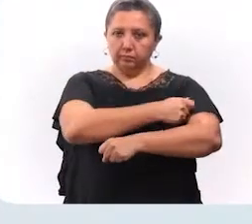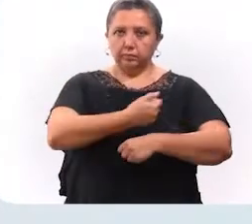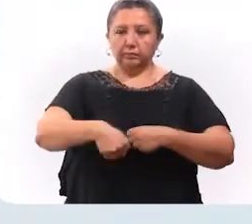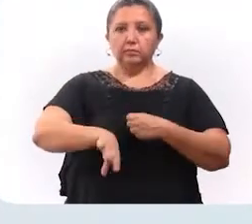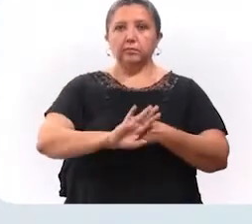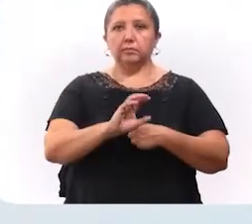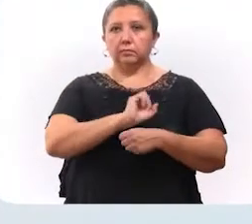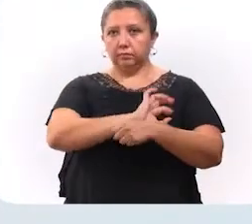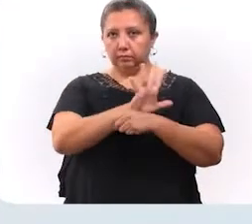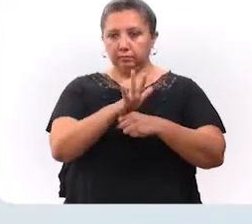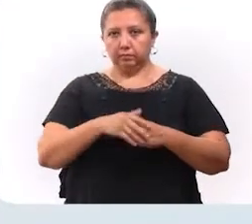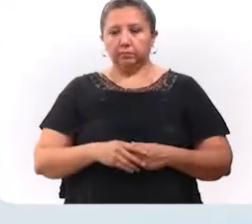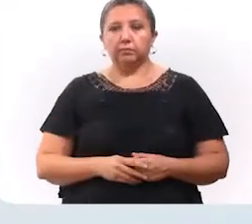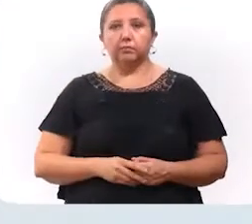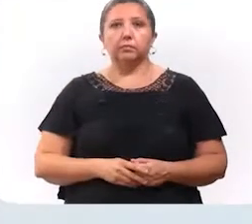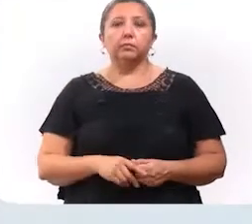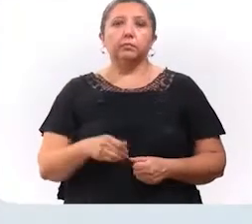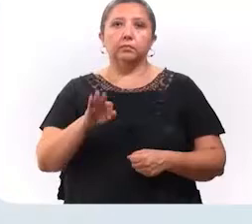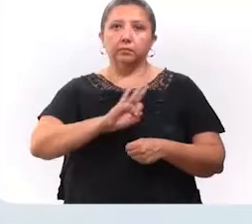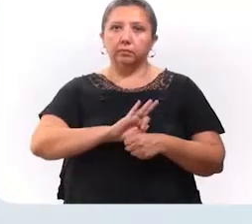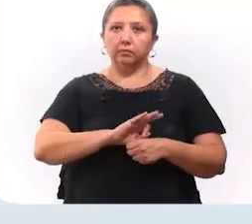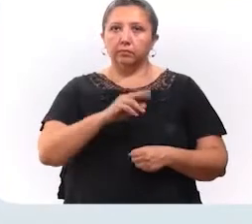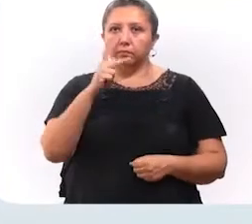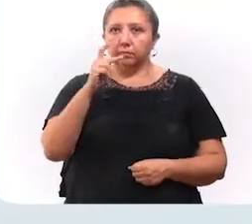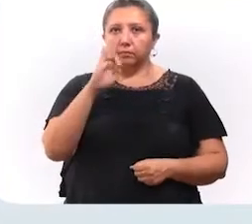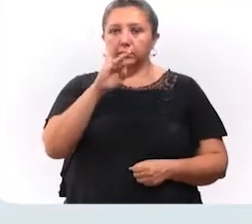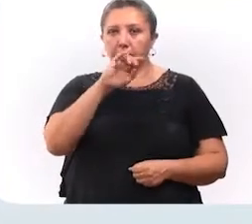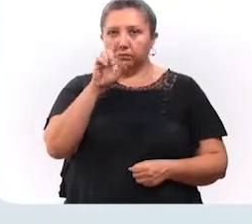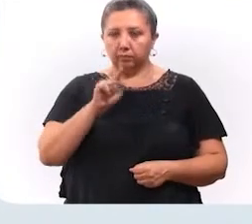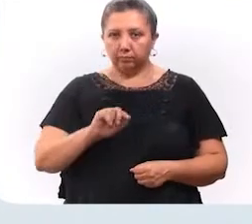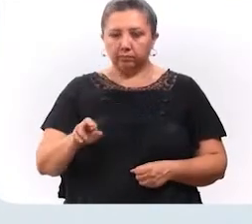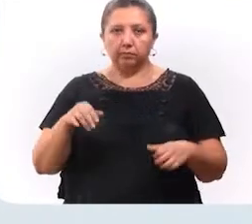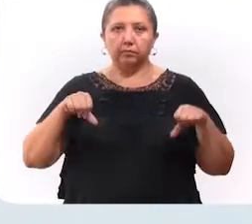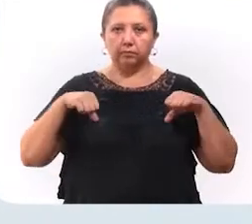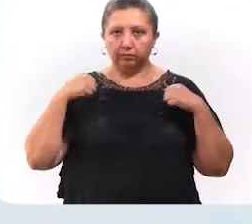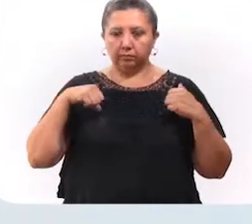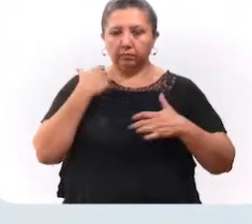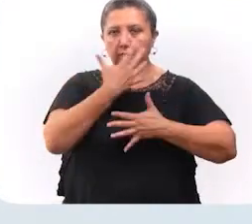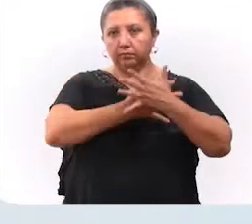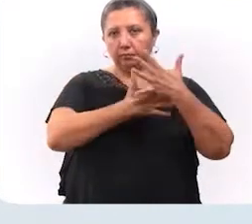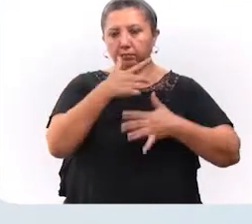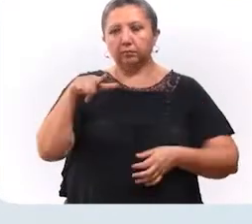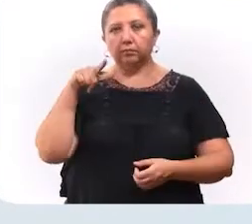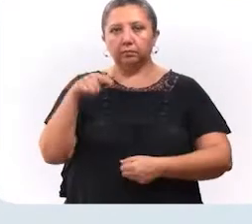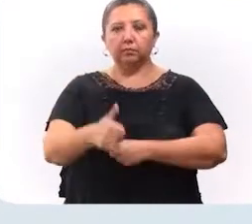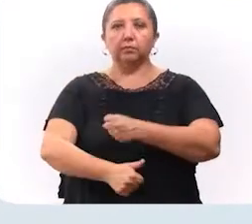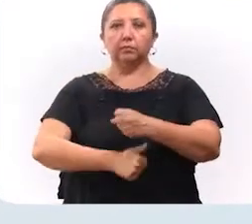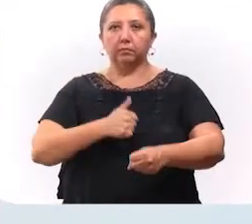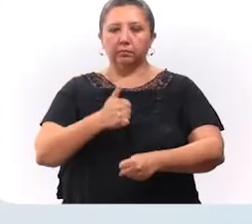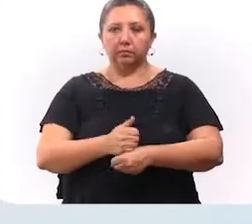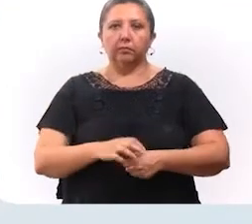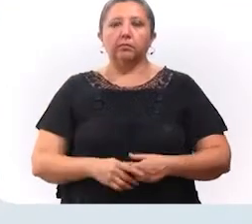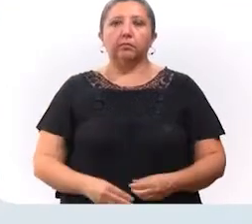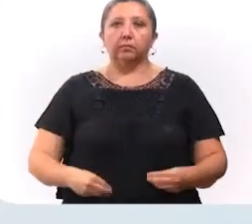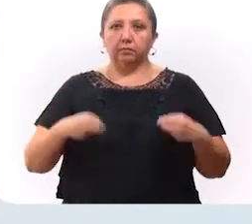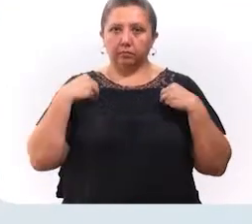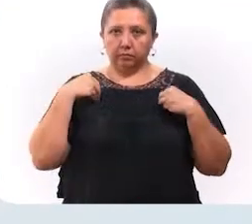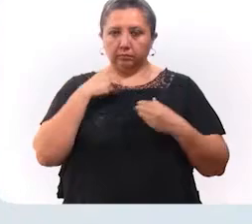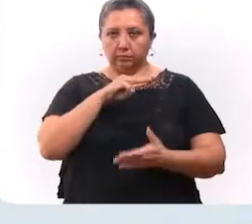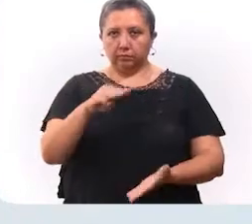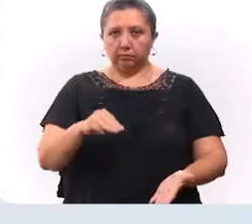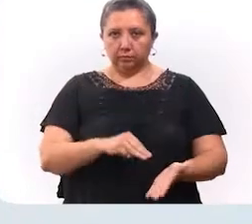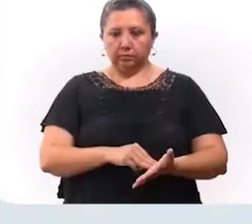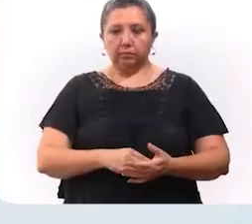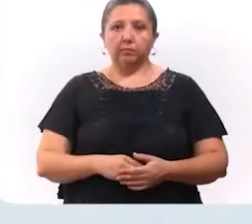de la vacuna contra el coronavirus de la farmacéutica Pfizer, adolescentes de 15 a 17 años de edad que viven en